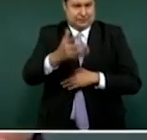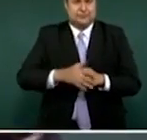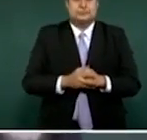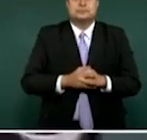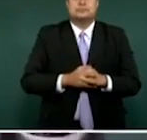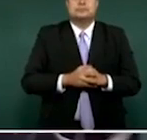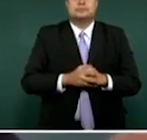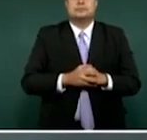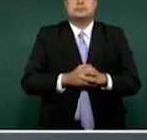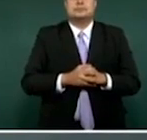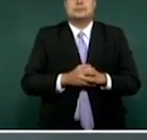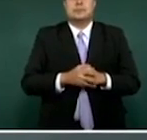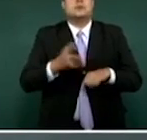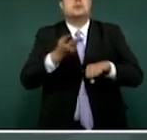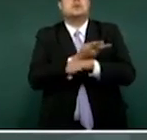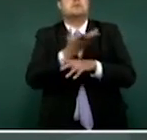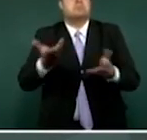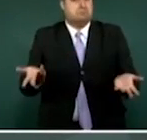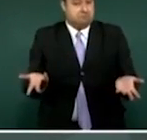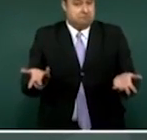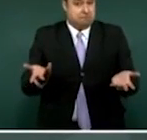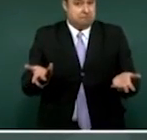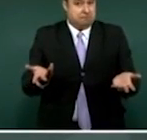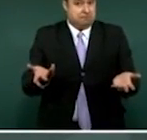¿Y qué ha sucedido?